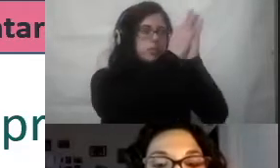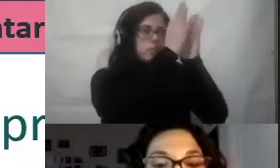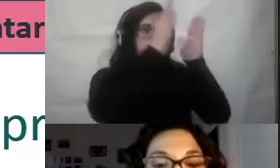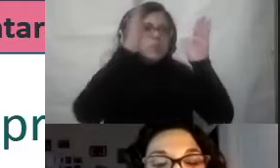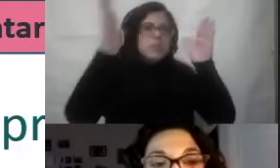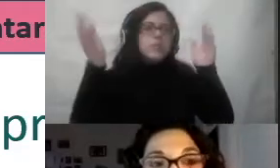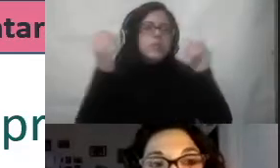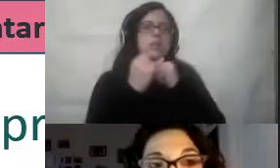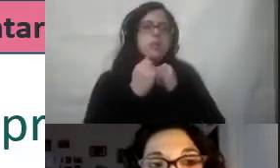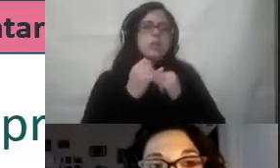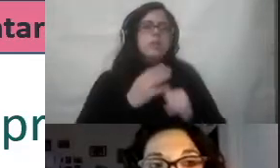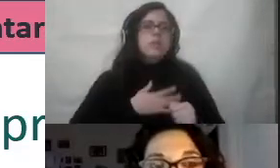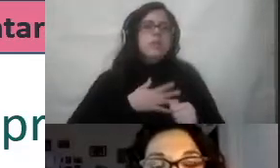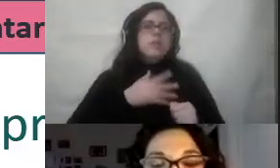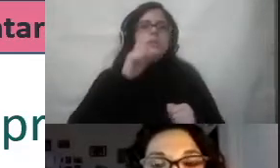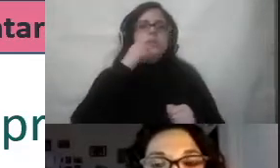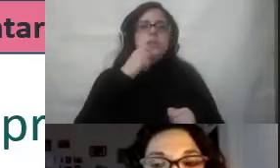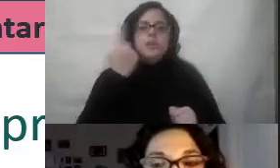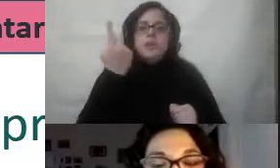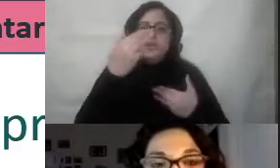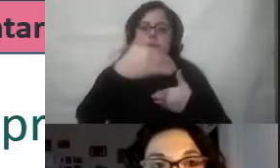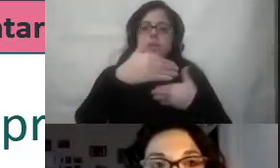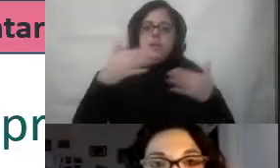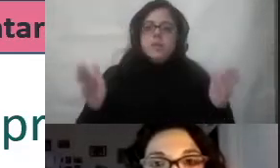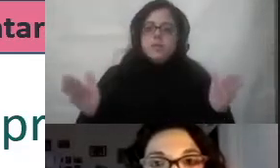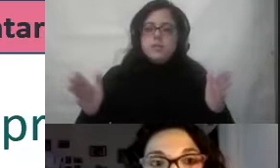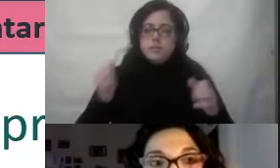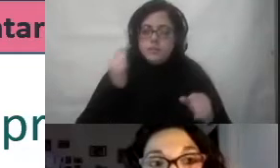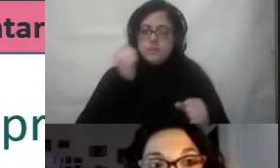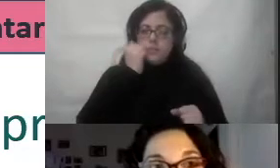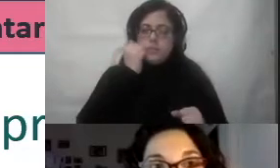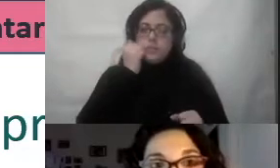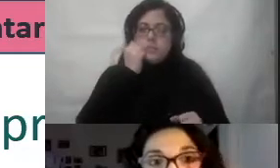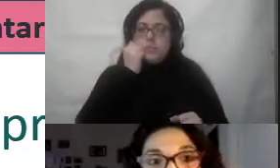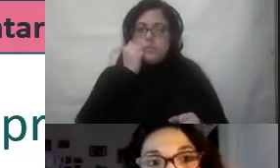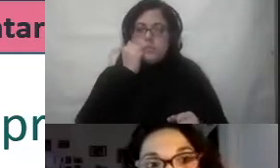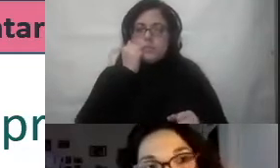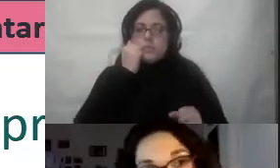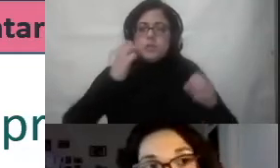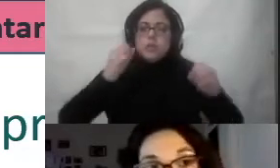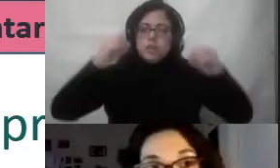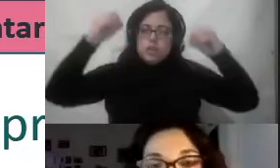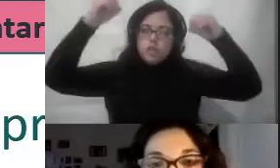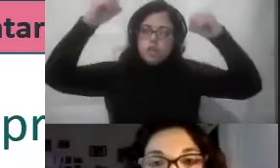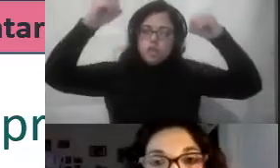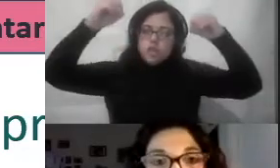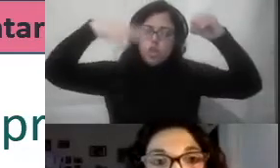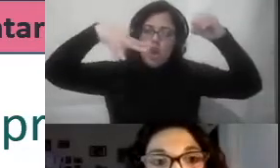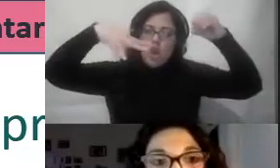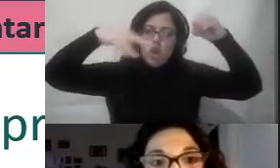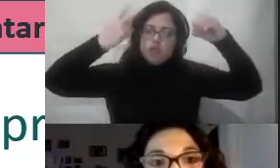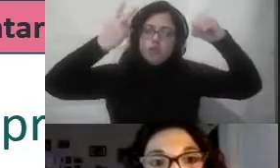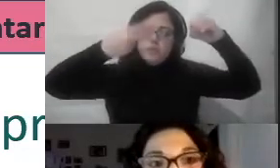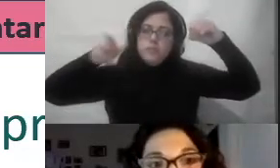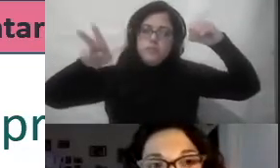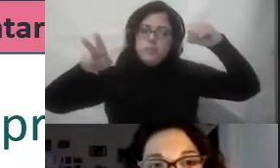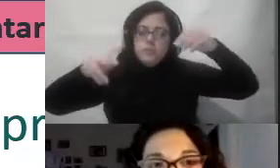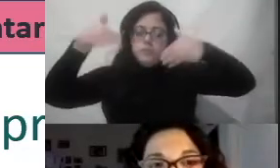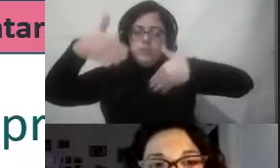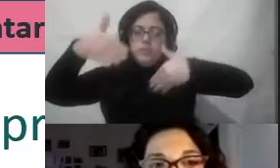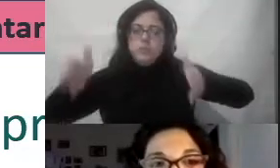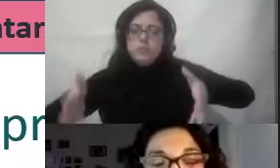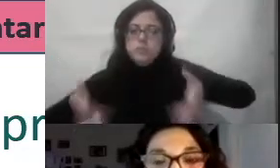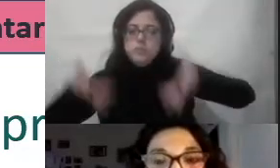y dejar una caja, ¿verdad?, de plástico al sol durante 2 semanas aproximadamente para recoger